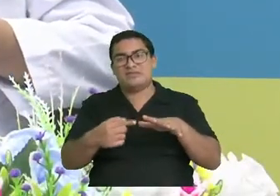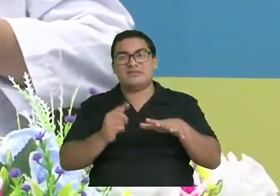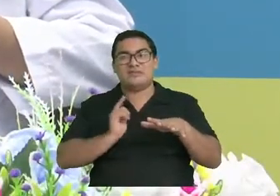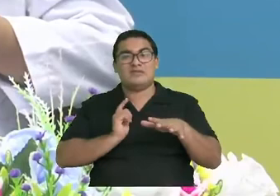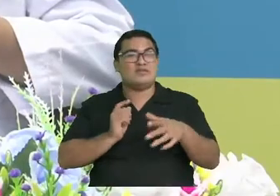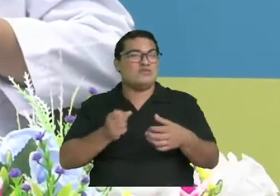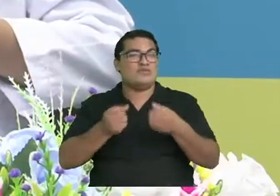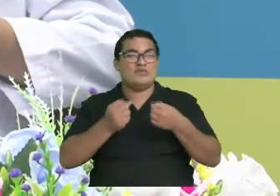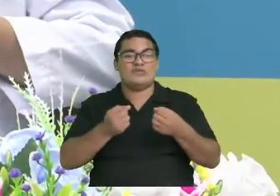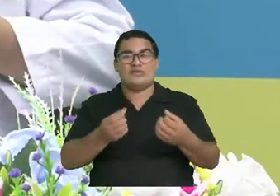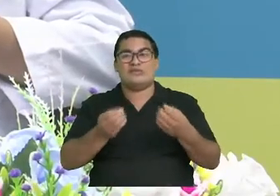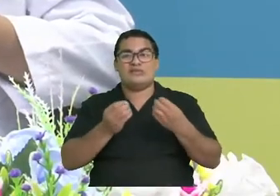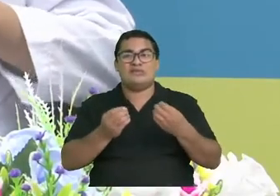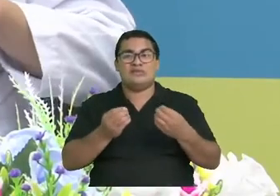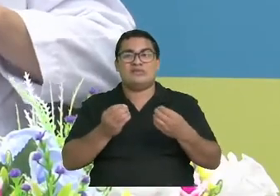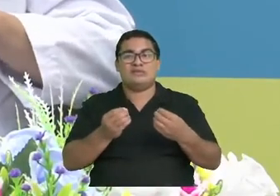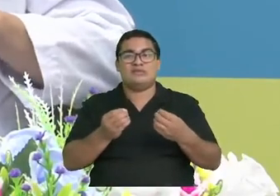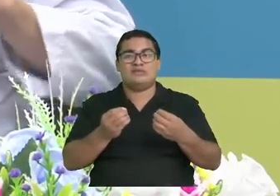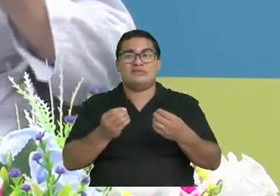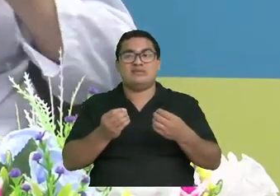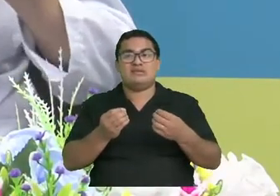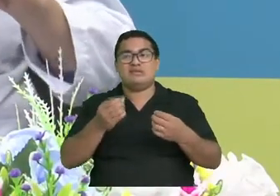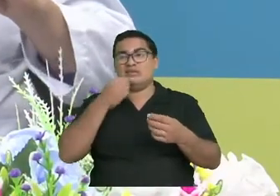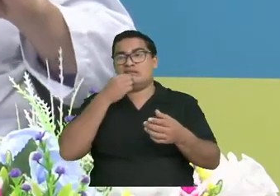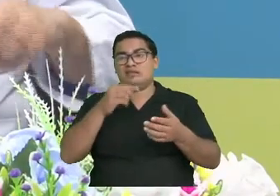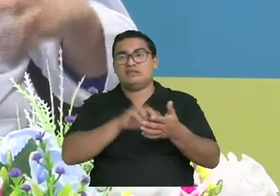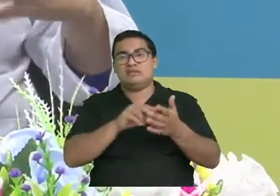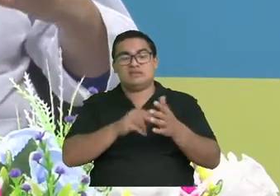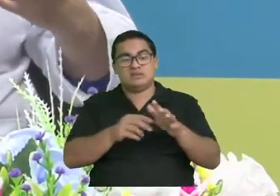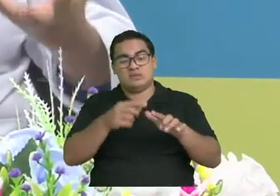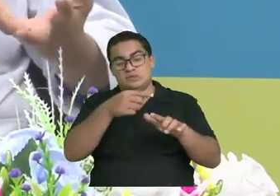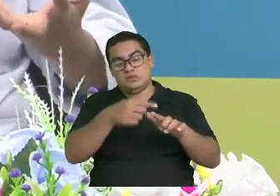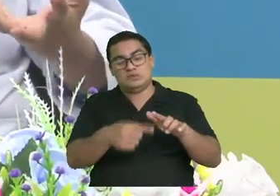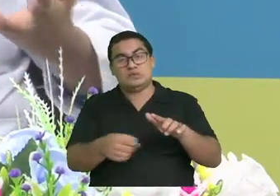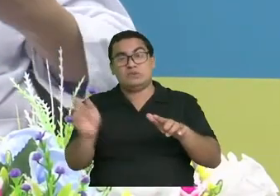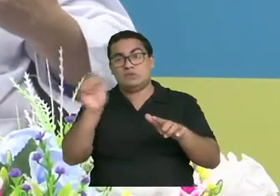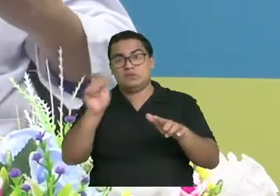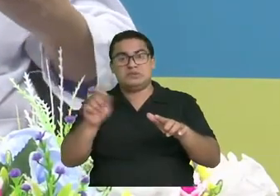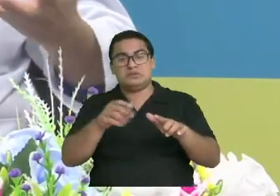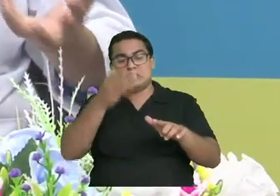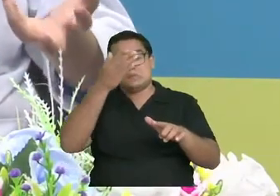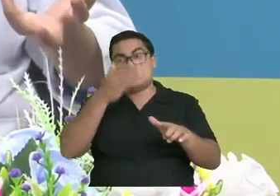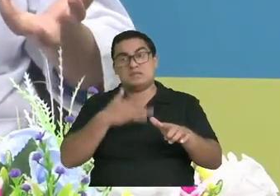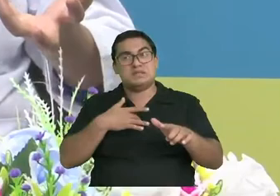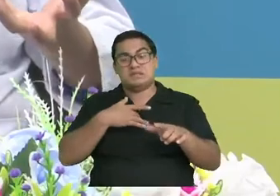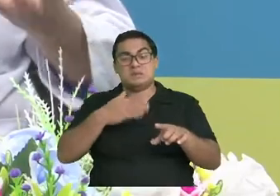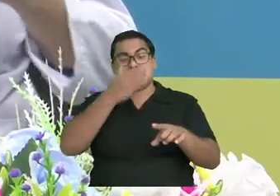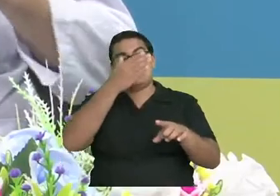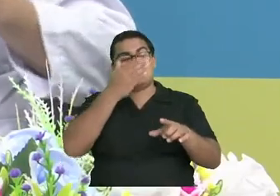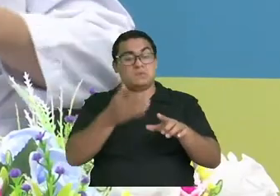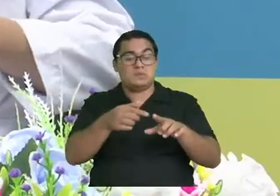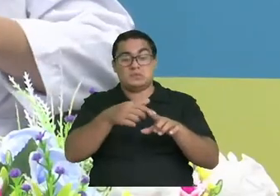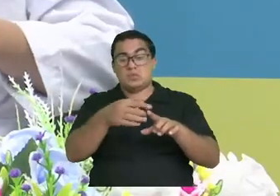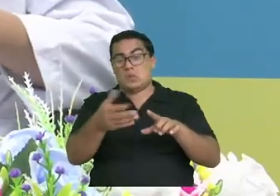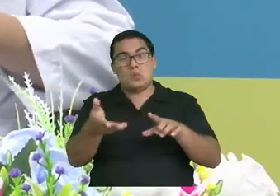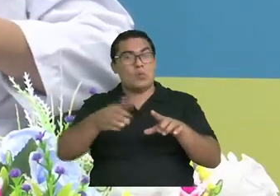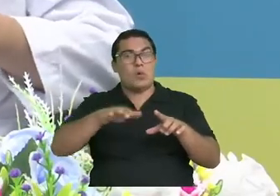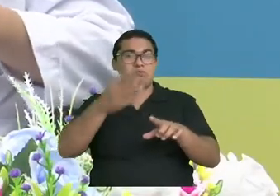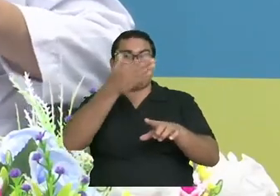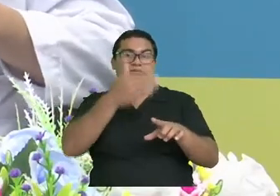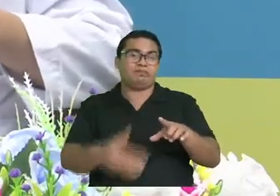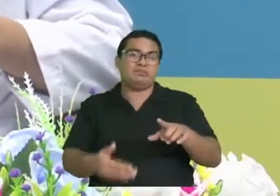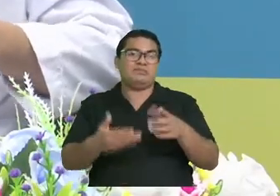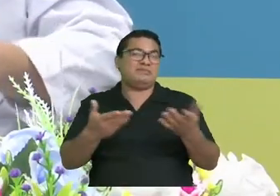más fuerte, más sostenida, el tejido queda sin irrigación por mucho más tiempo y las células van muriendo. Entonces, depende de